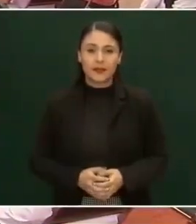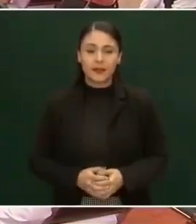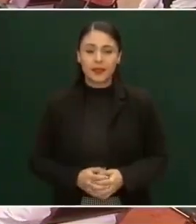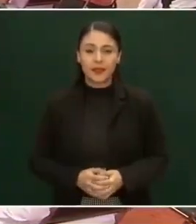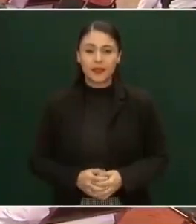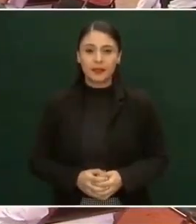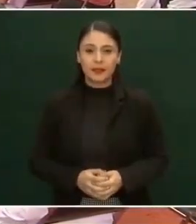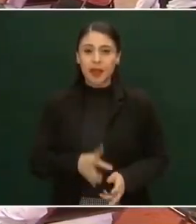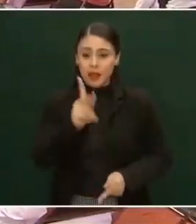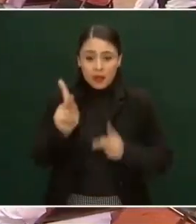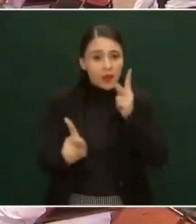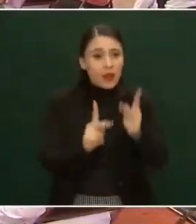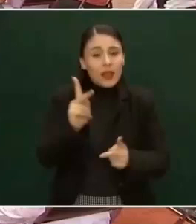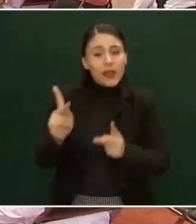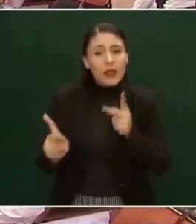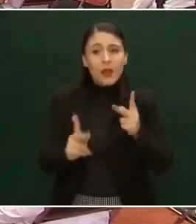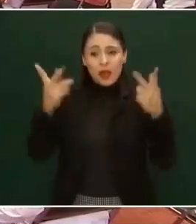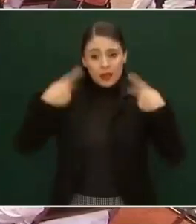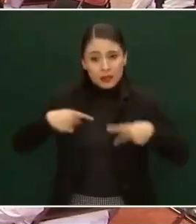al pueblo